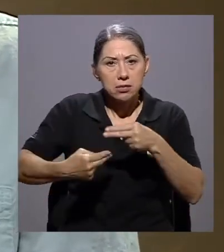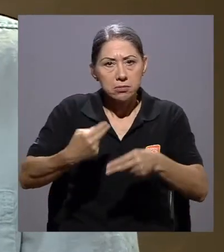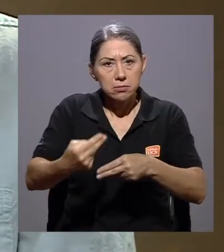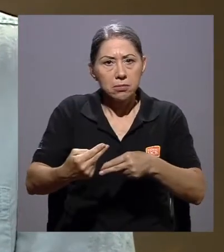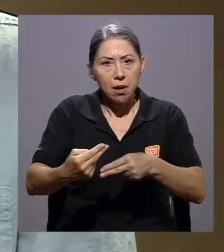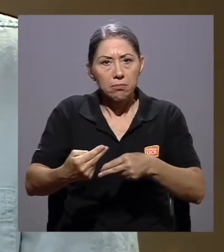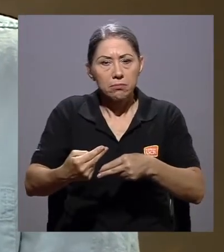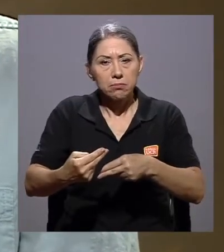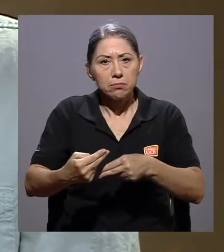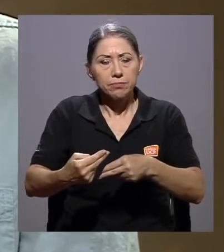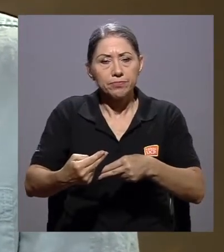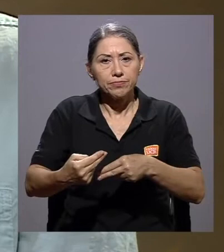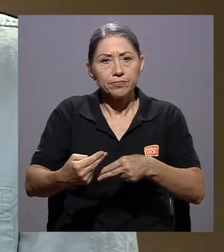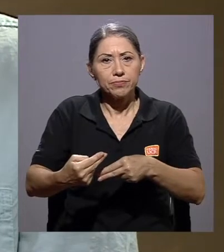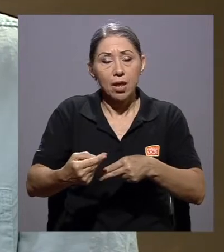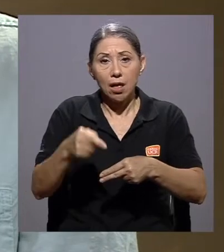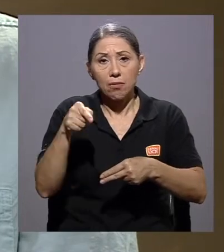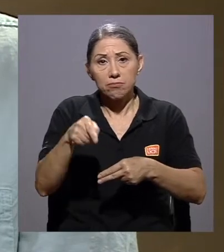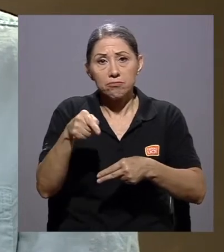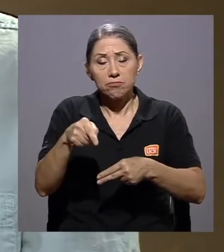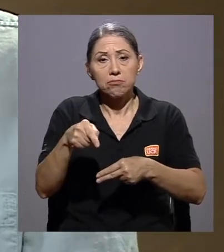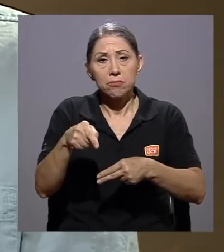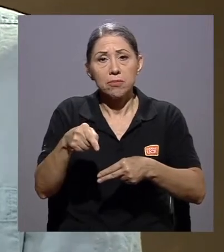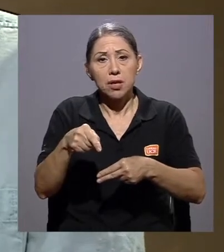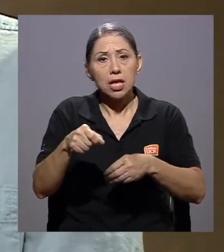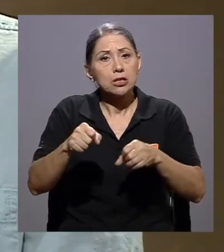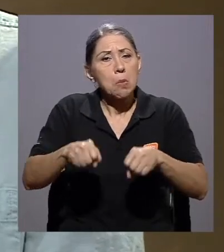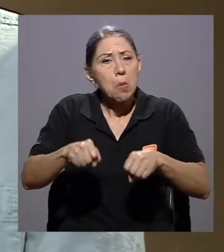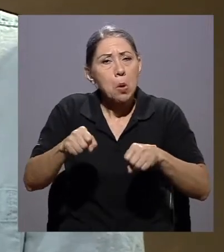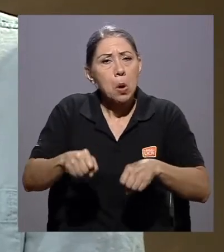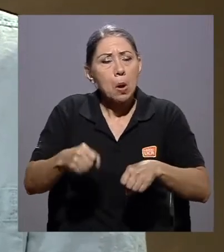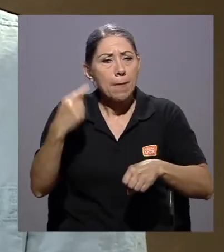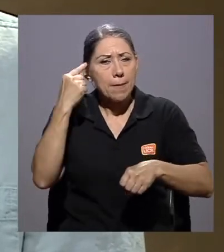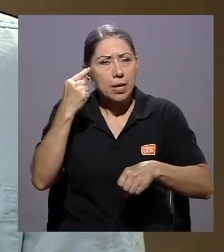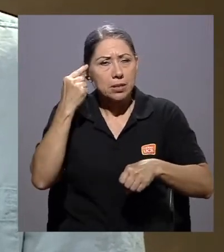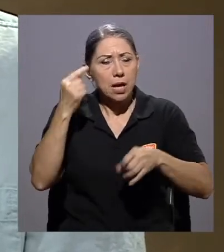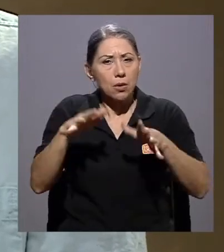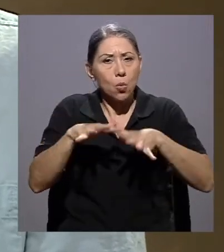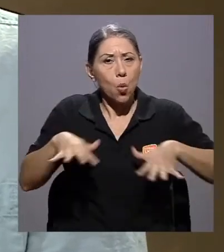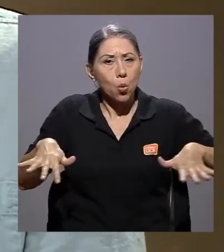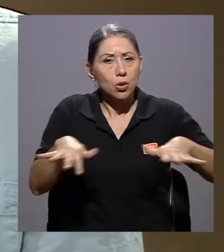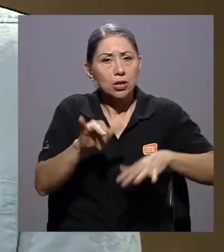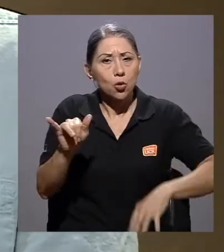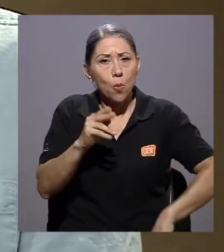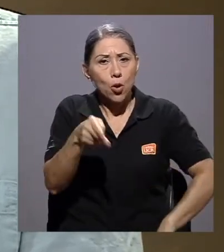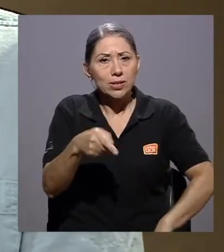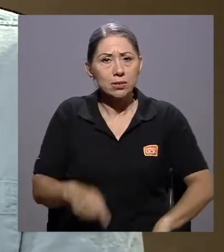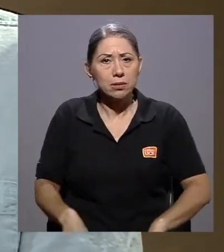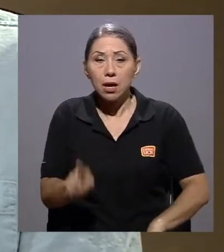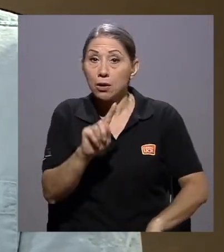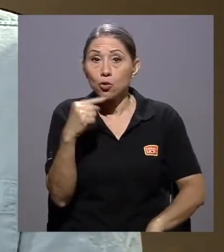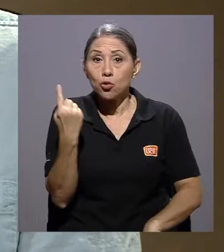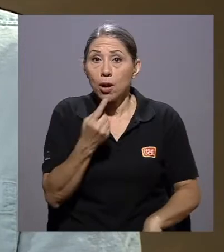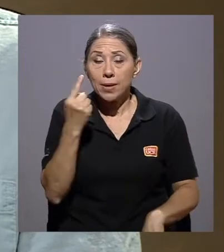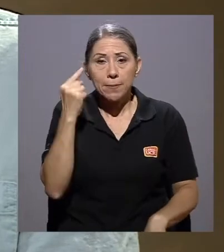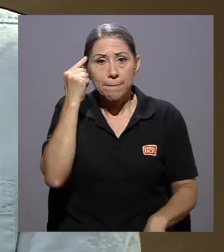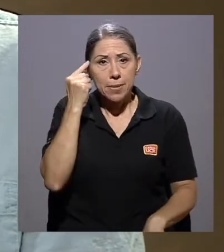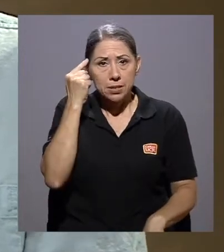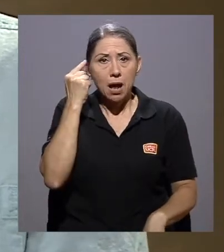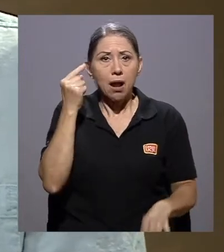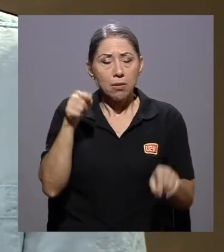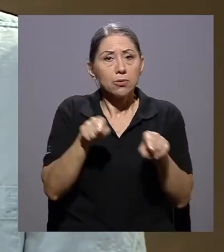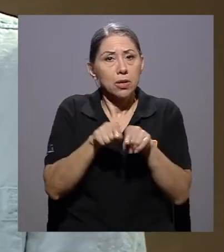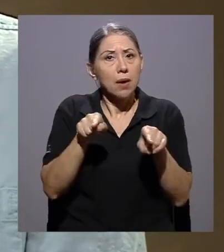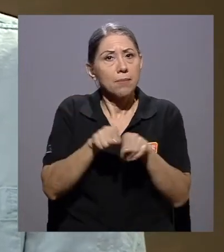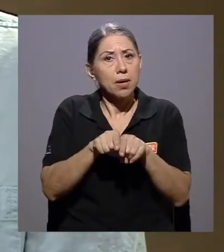que es posible pensar un contexto como ese, no solo pensarlo, sino hacerse